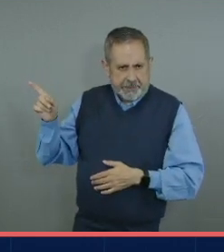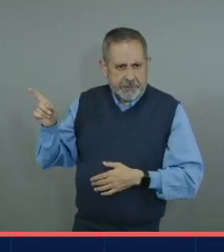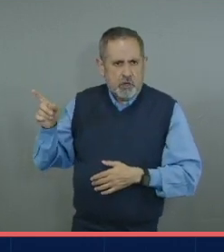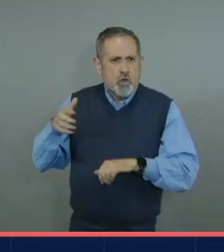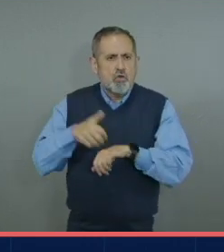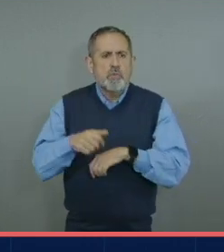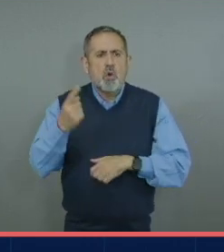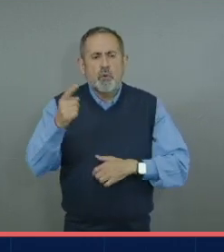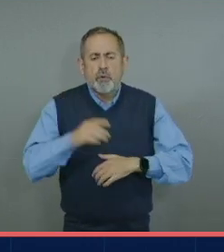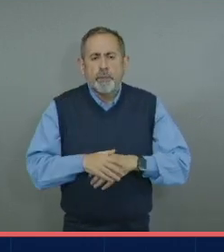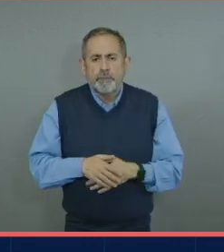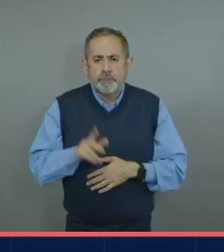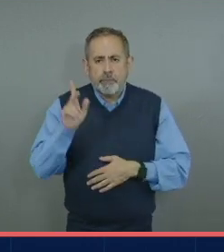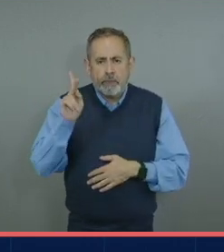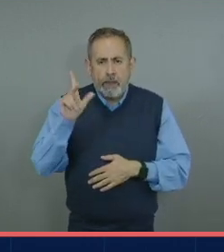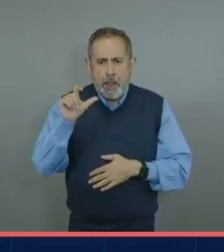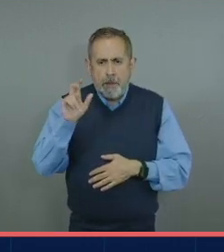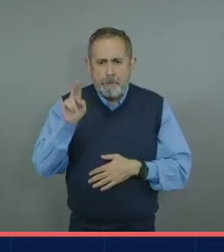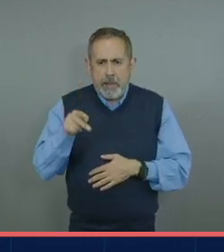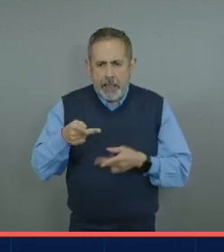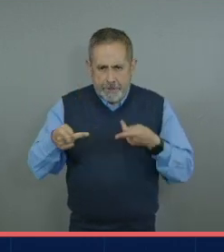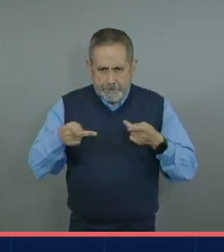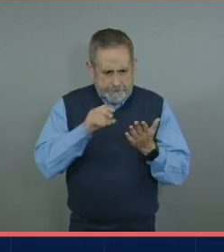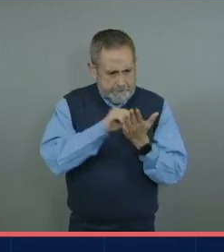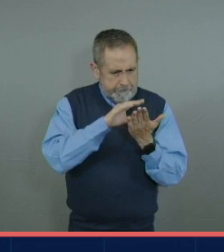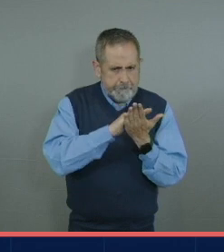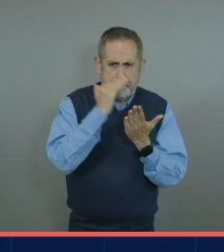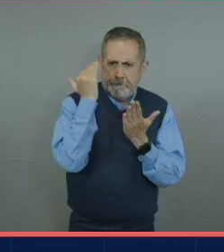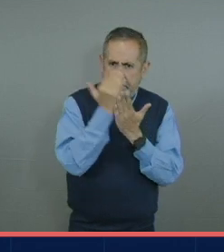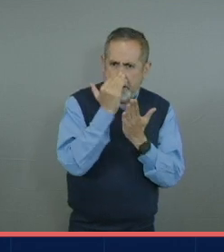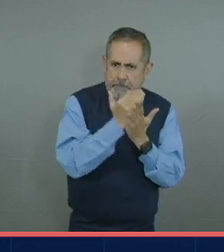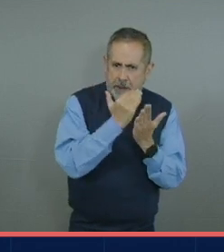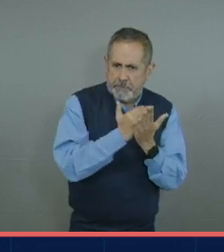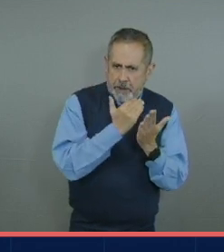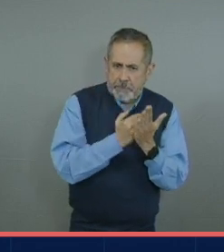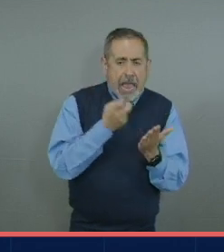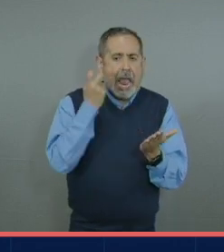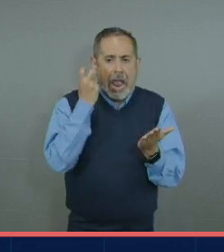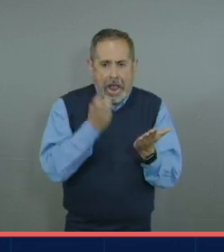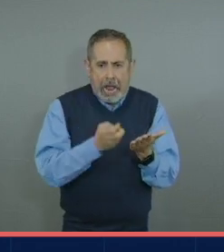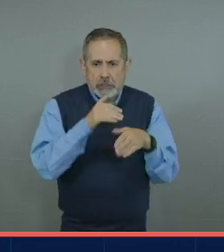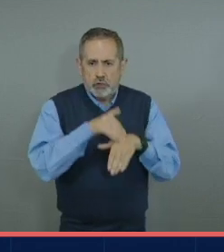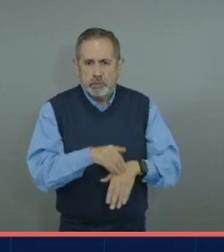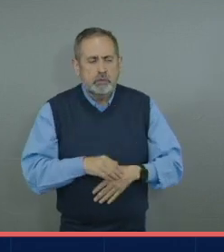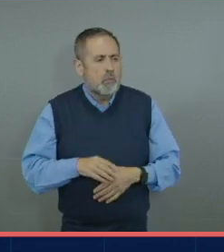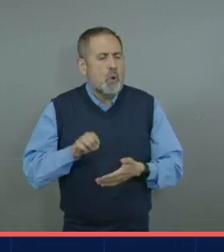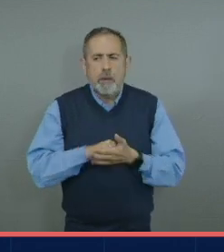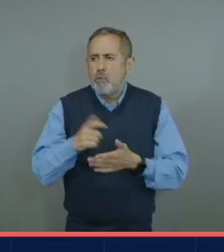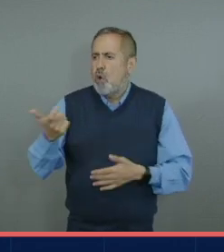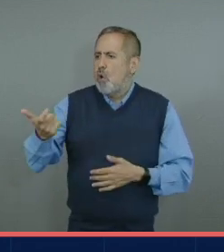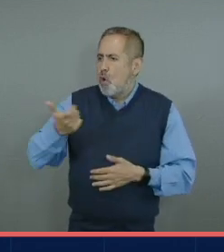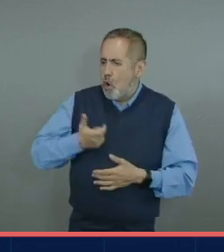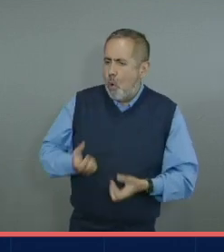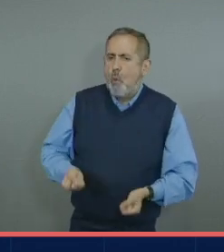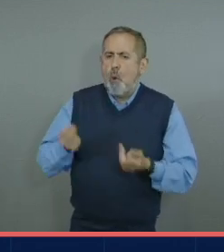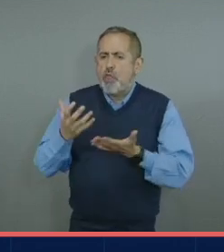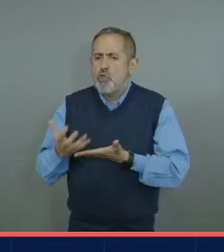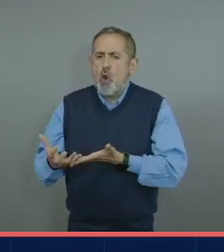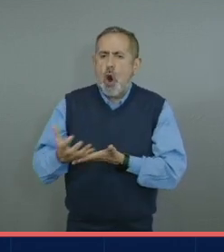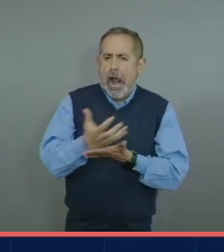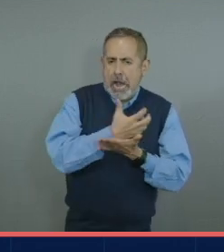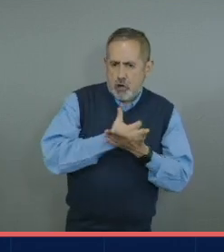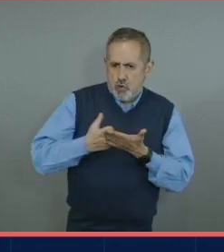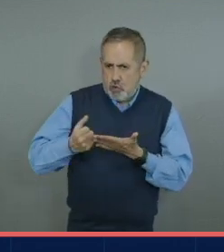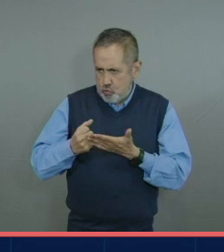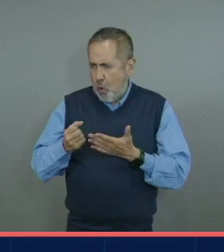número uno, apegarse a un plan. Siempre deben tener un presupuesto del dinero que ganan, y esto se permitirá tomar